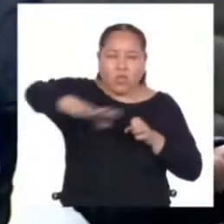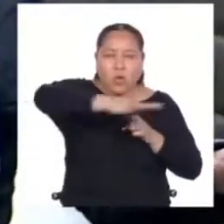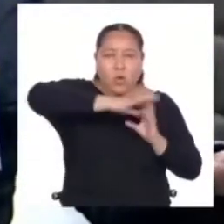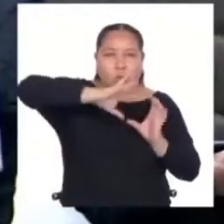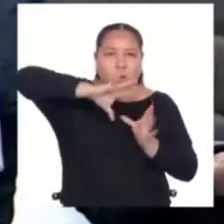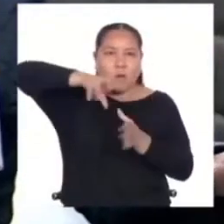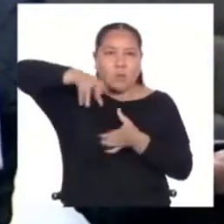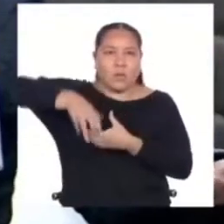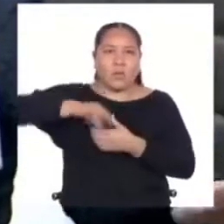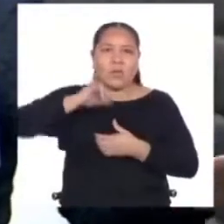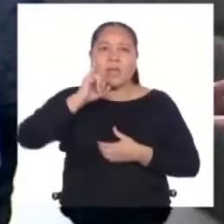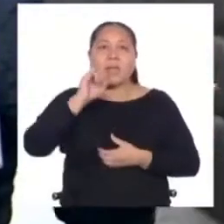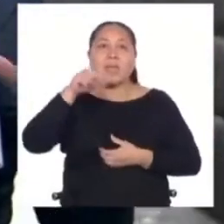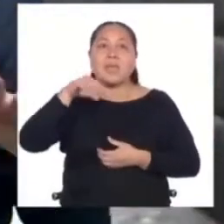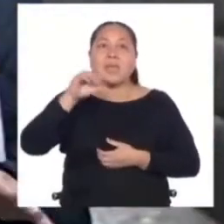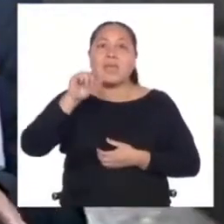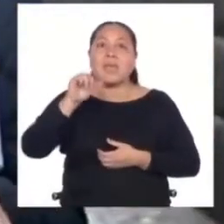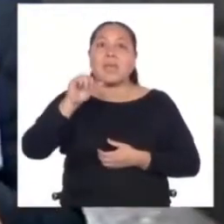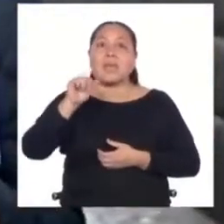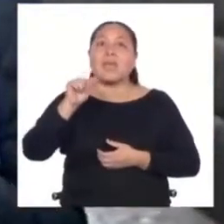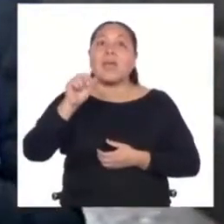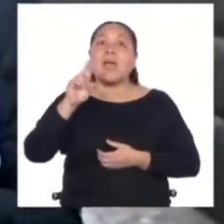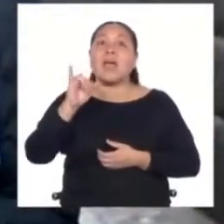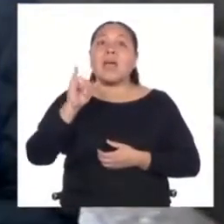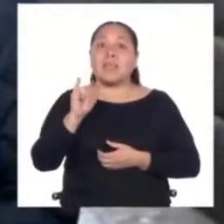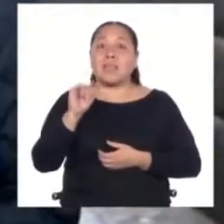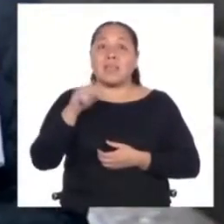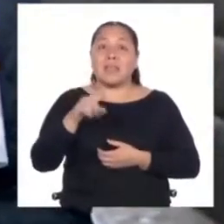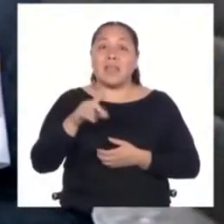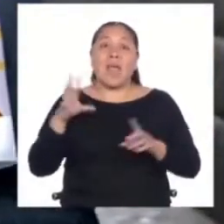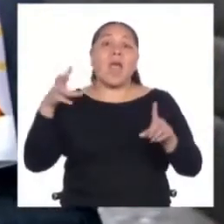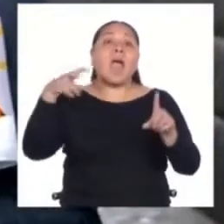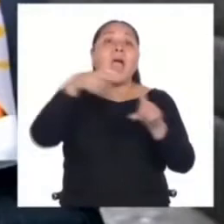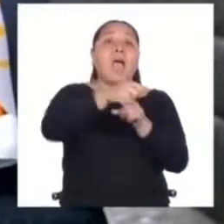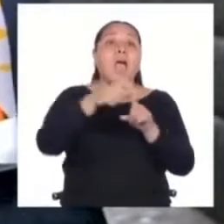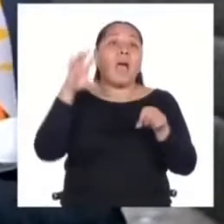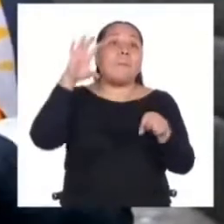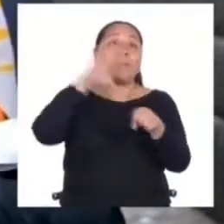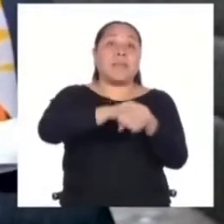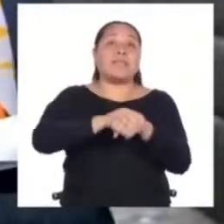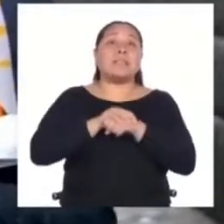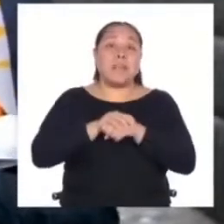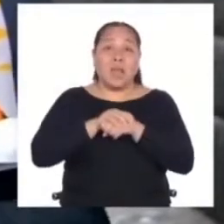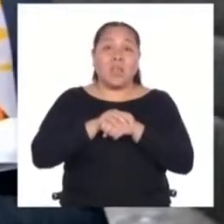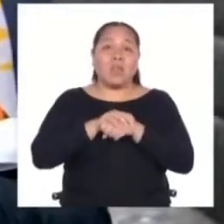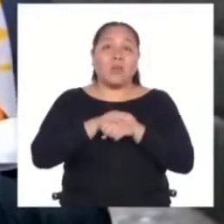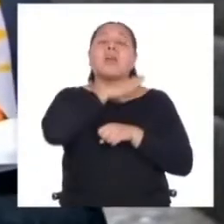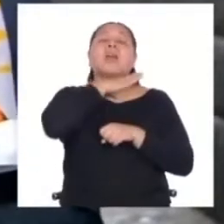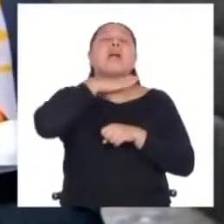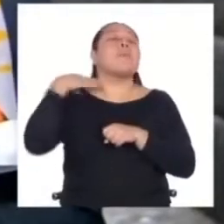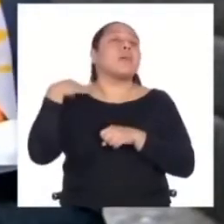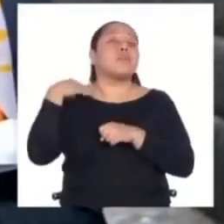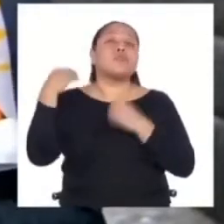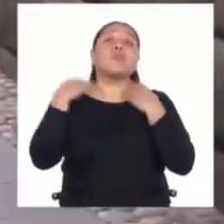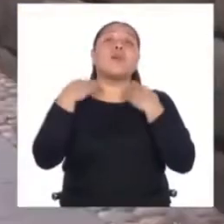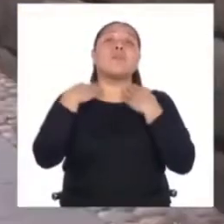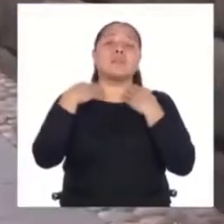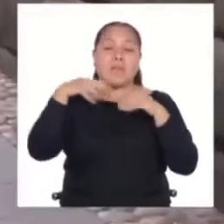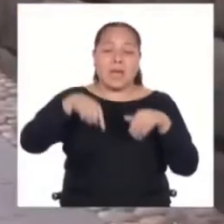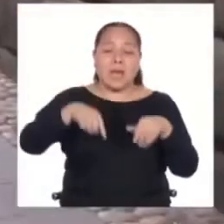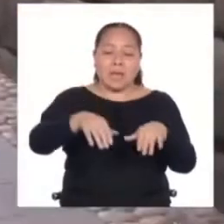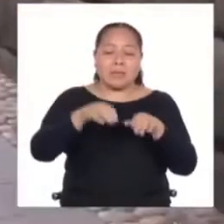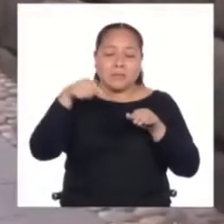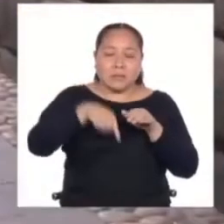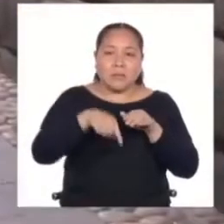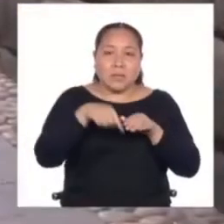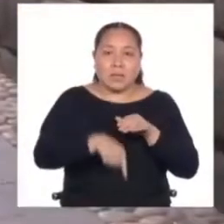mundo. Incarri fue apresado y decapitado y su cabeza fue enterrada aquí, en esta ciudad. Sin